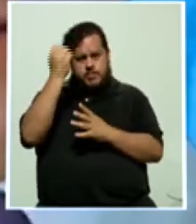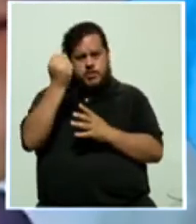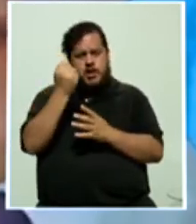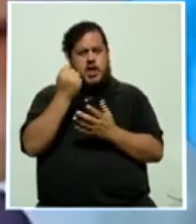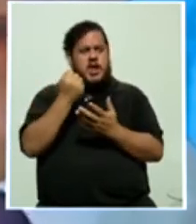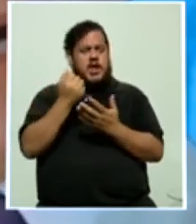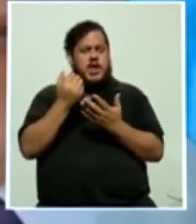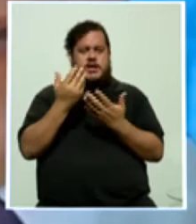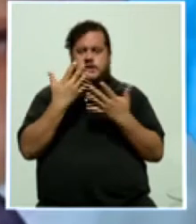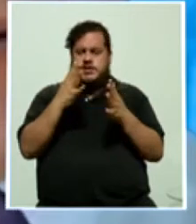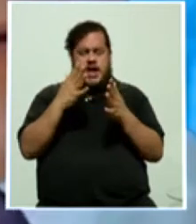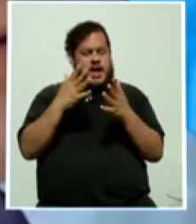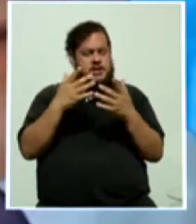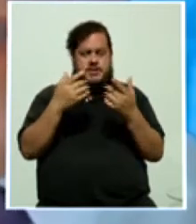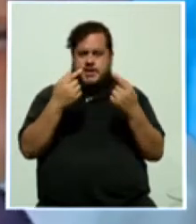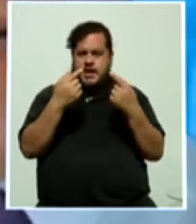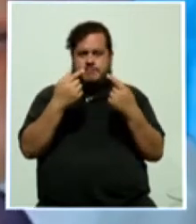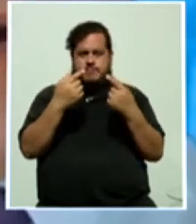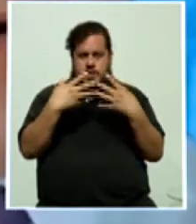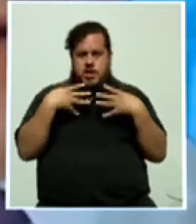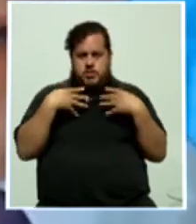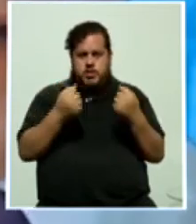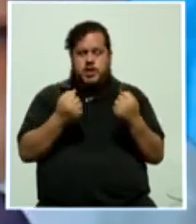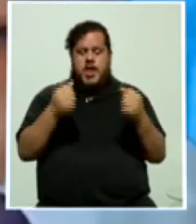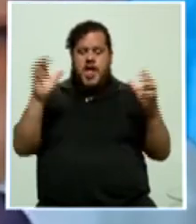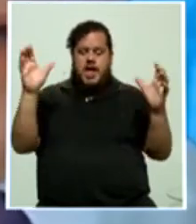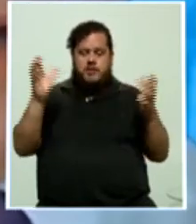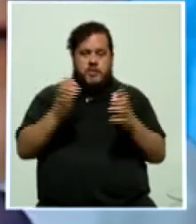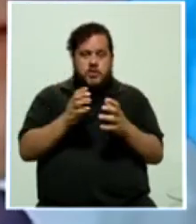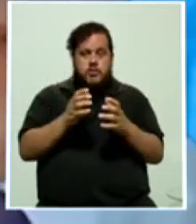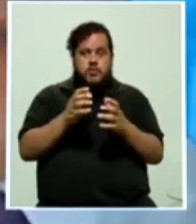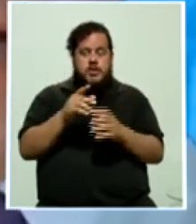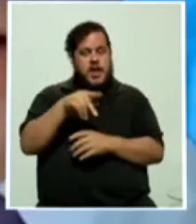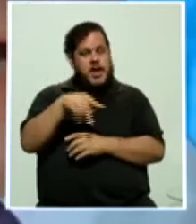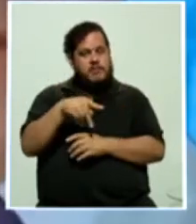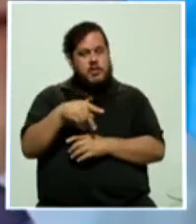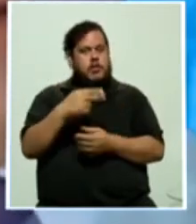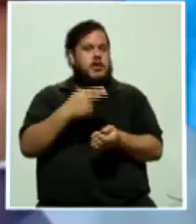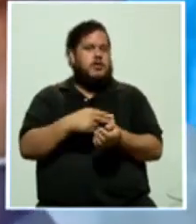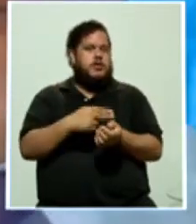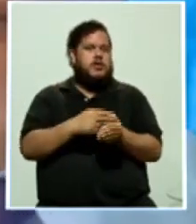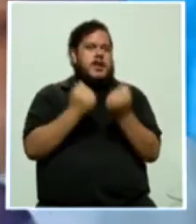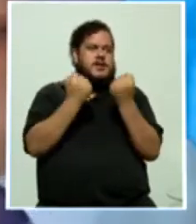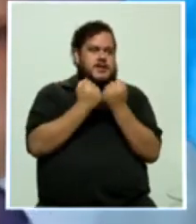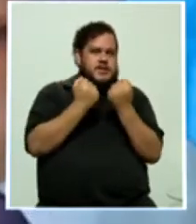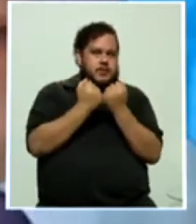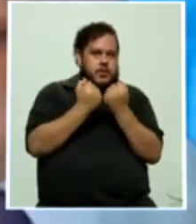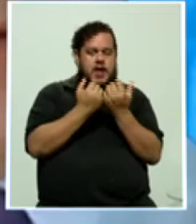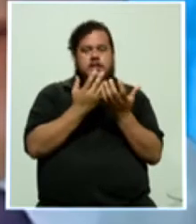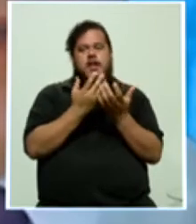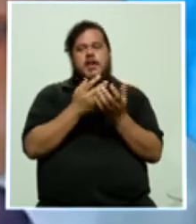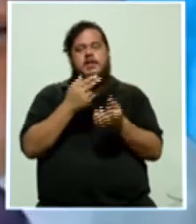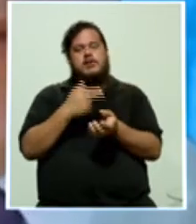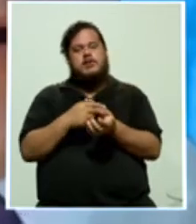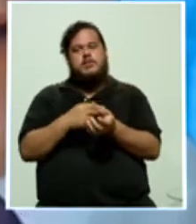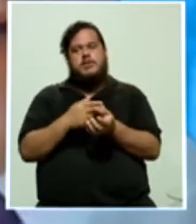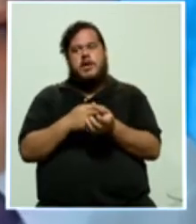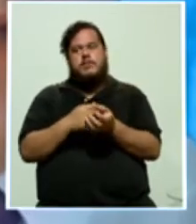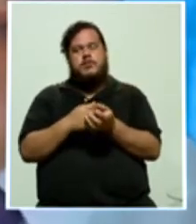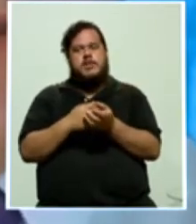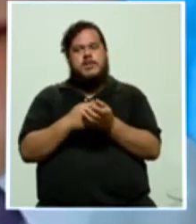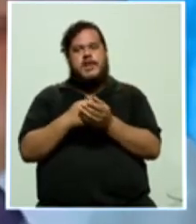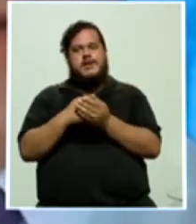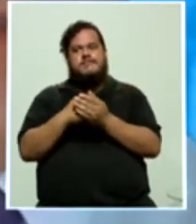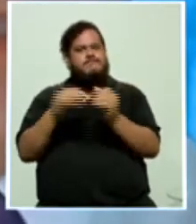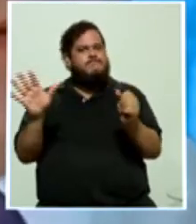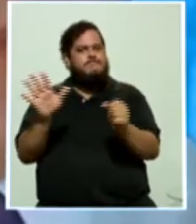ciento en su mayoría, reduce el riesgo de que los hospitales colapsen, los hospitales estén en situación extrema, y de